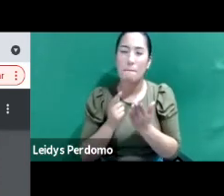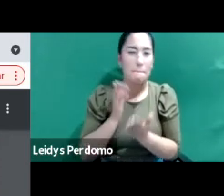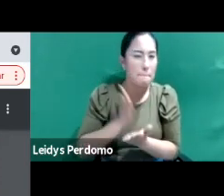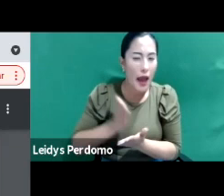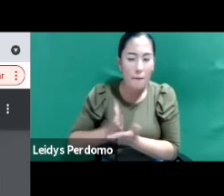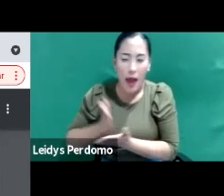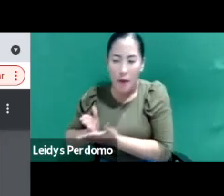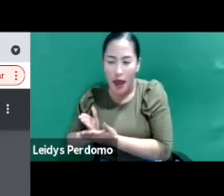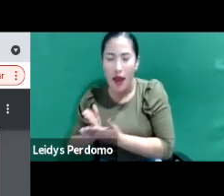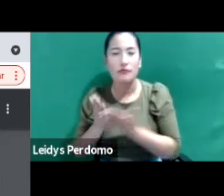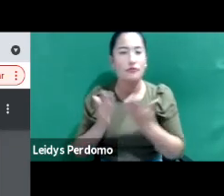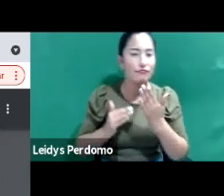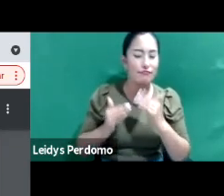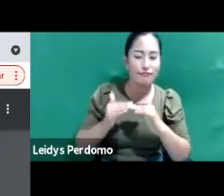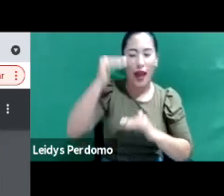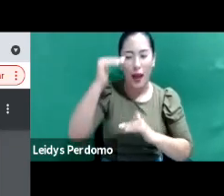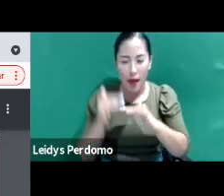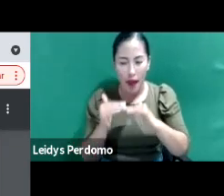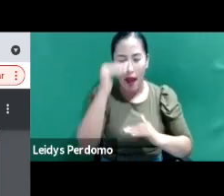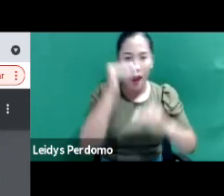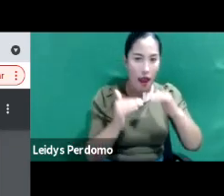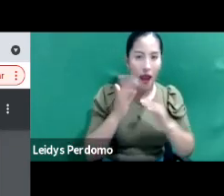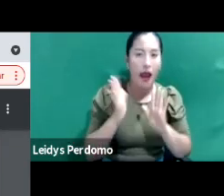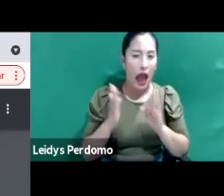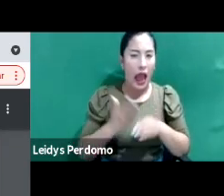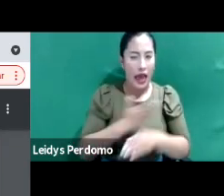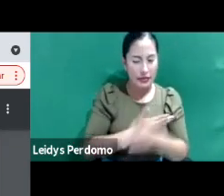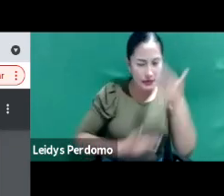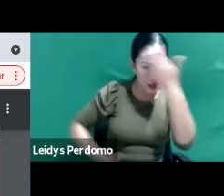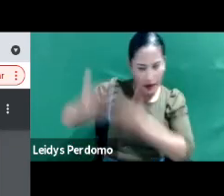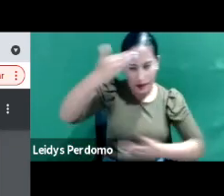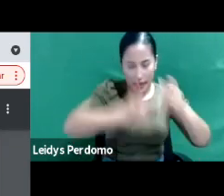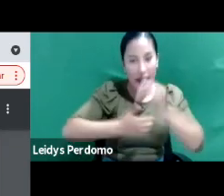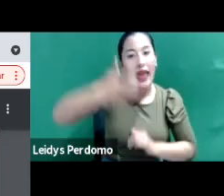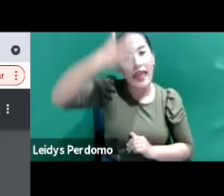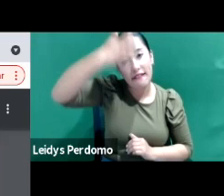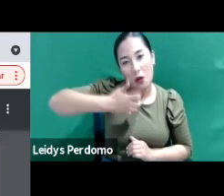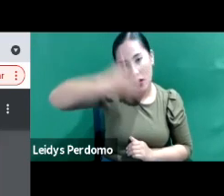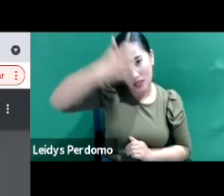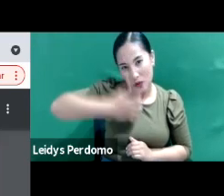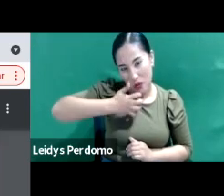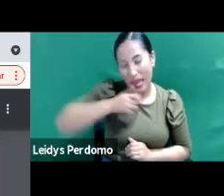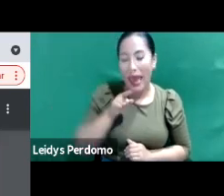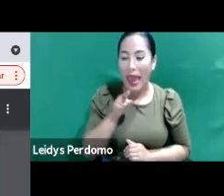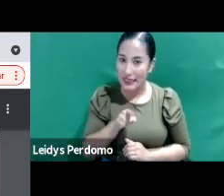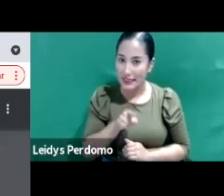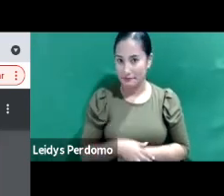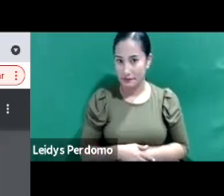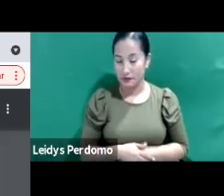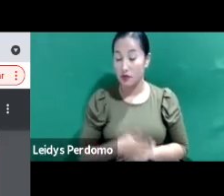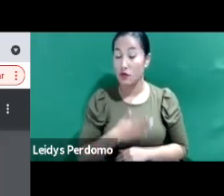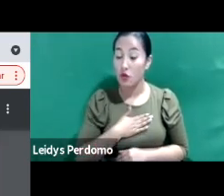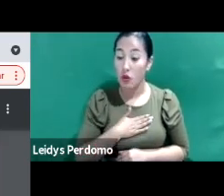información que tenemos vamos primero a verificar muy bien la evaluación. Cuando nosotros tenemos un niño y